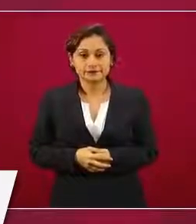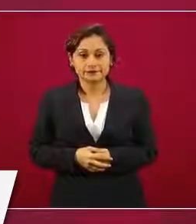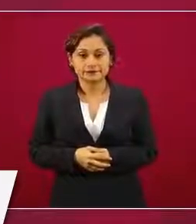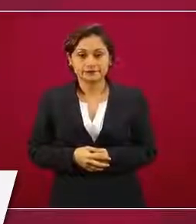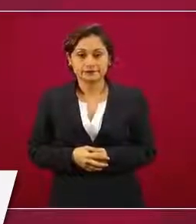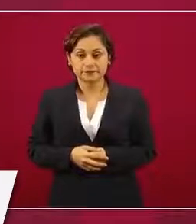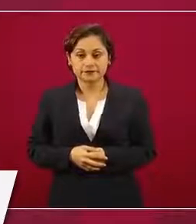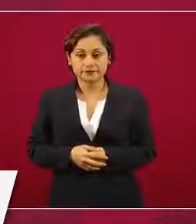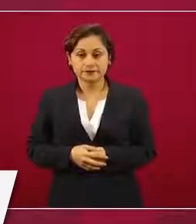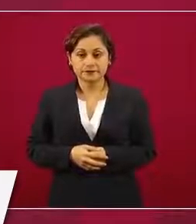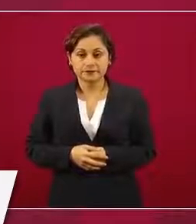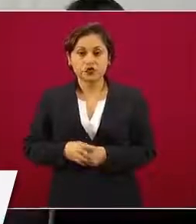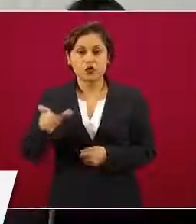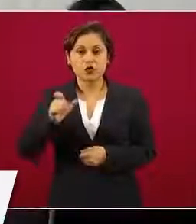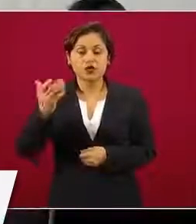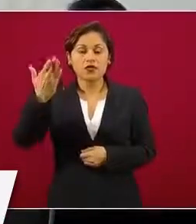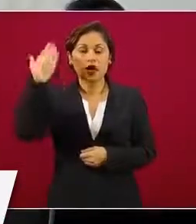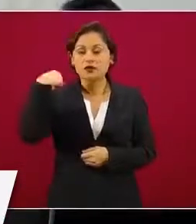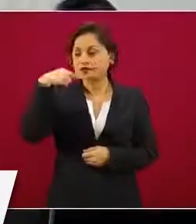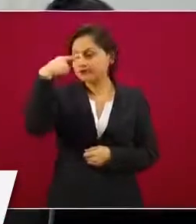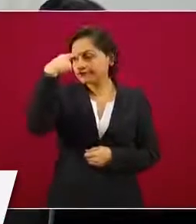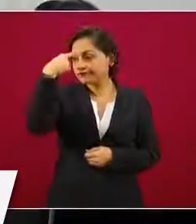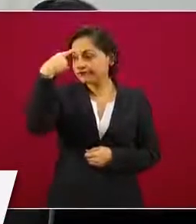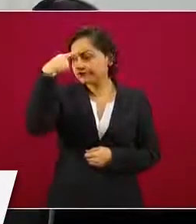creyendo que ser el socialismo